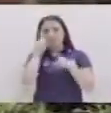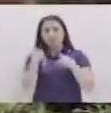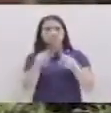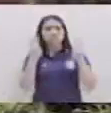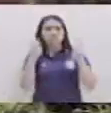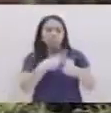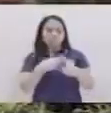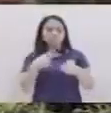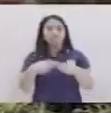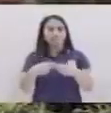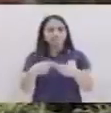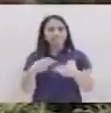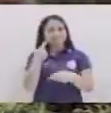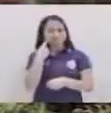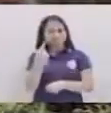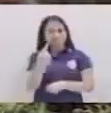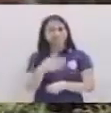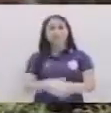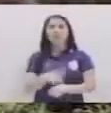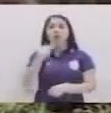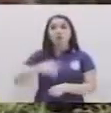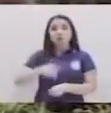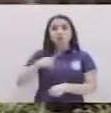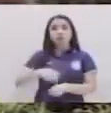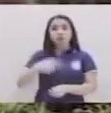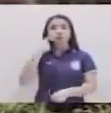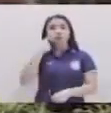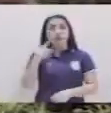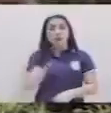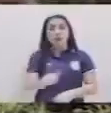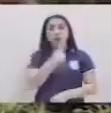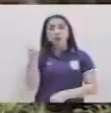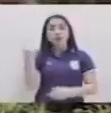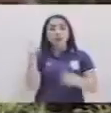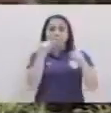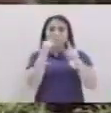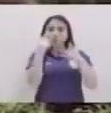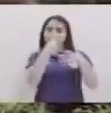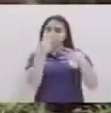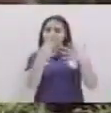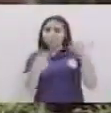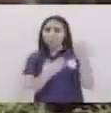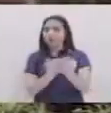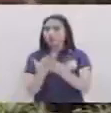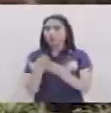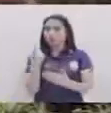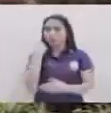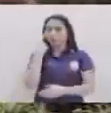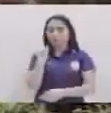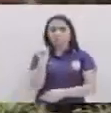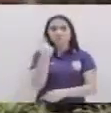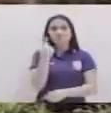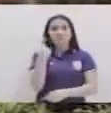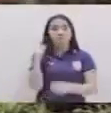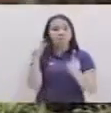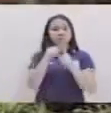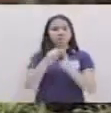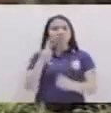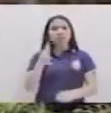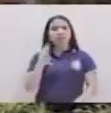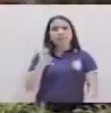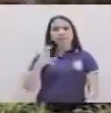que son las frases. Y hoy veremos el siguiente vocabulario o las siguientes frases empezando con la palabra